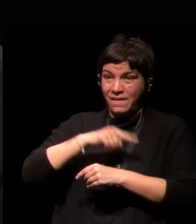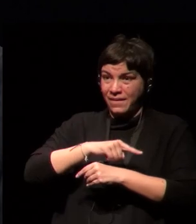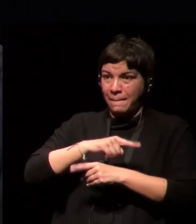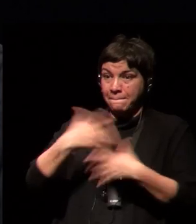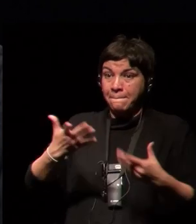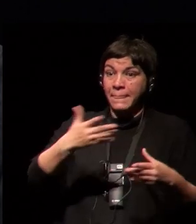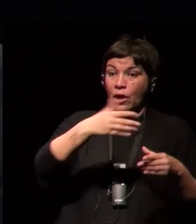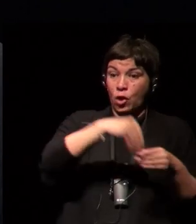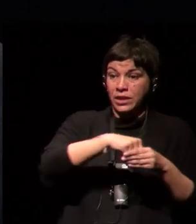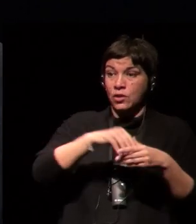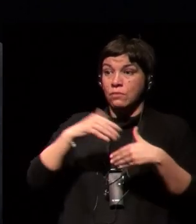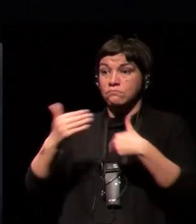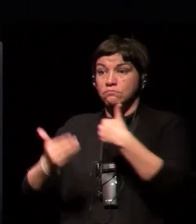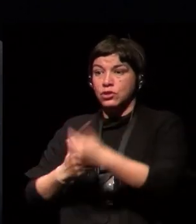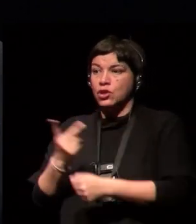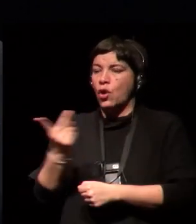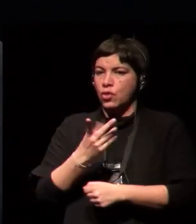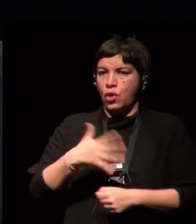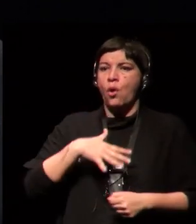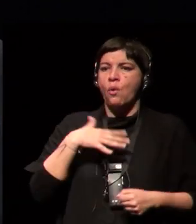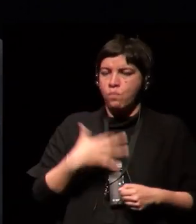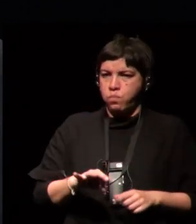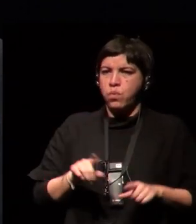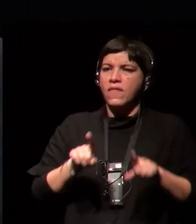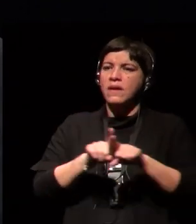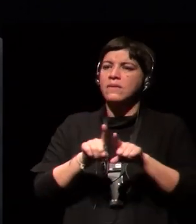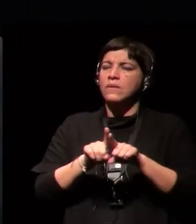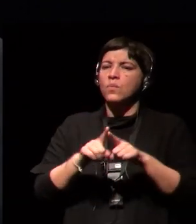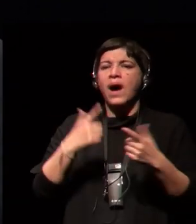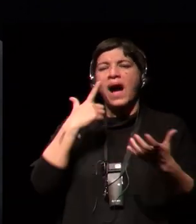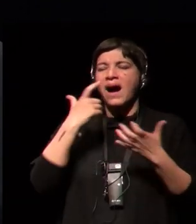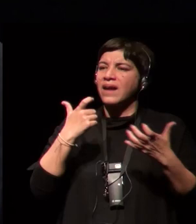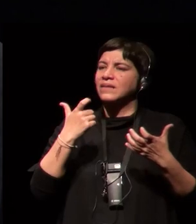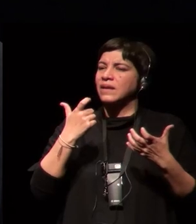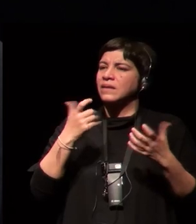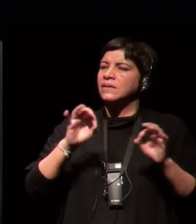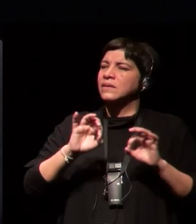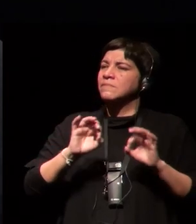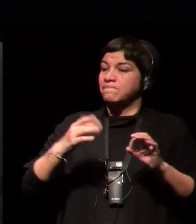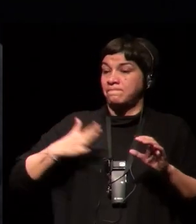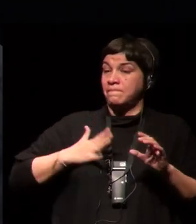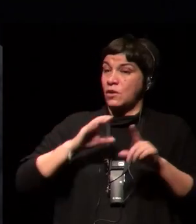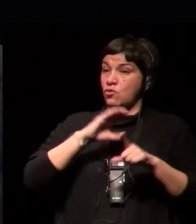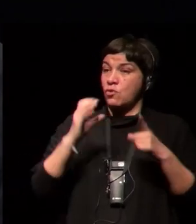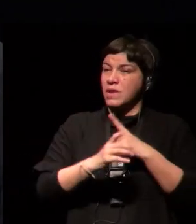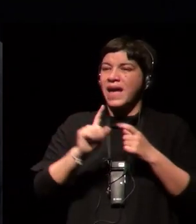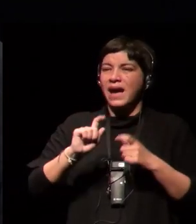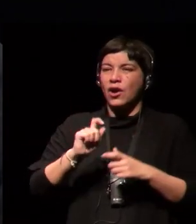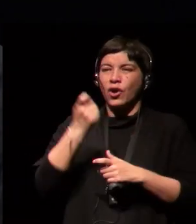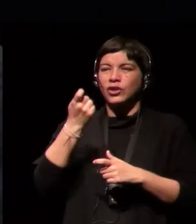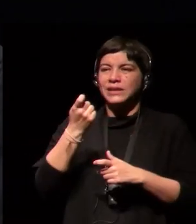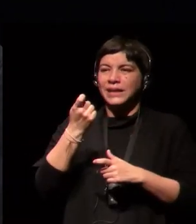conjugarse para conformar un arte dramático de la comunidad que consiga que el arte consiga, a su vez,